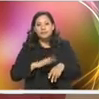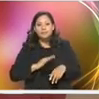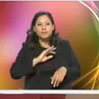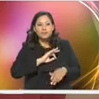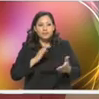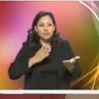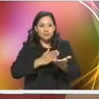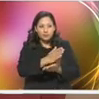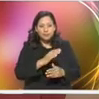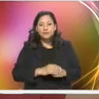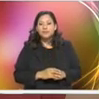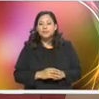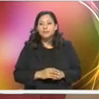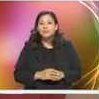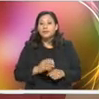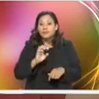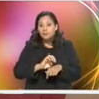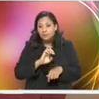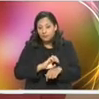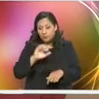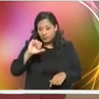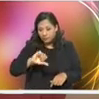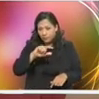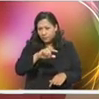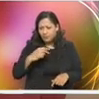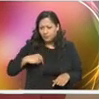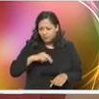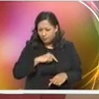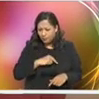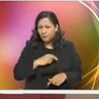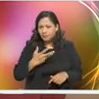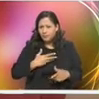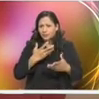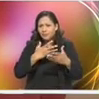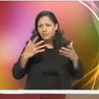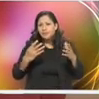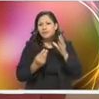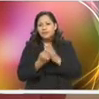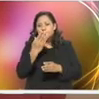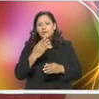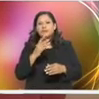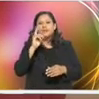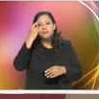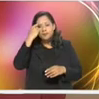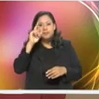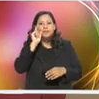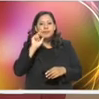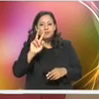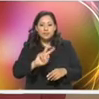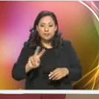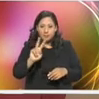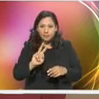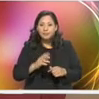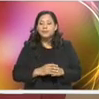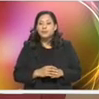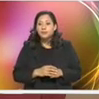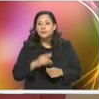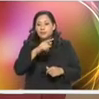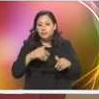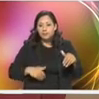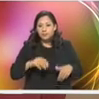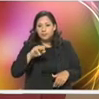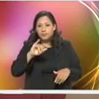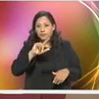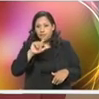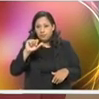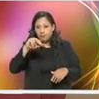Sí. Entonces, tenemos hoy un gran estreno para el día de mañana, viernes 1, que está en el Teatro